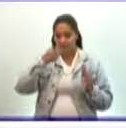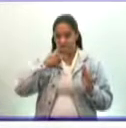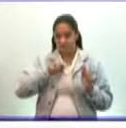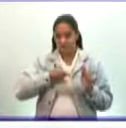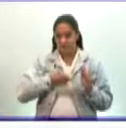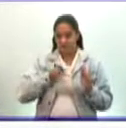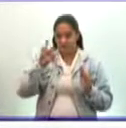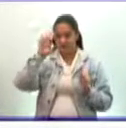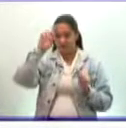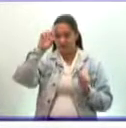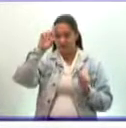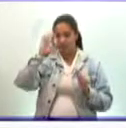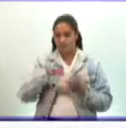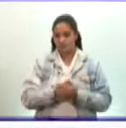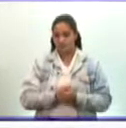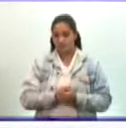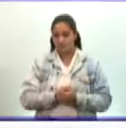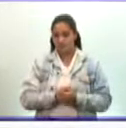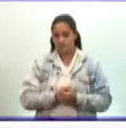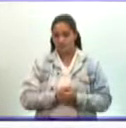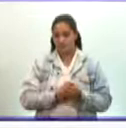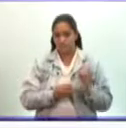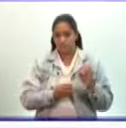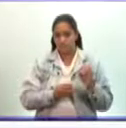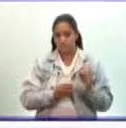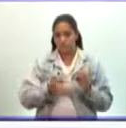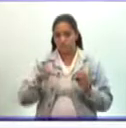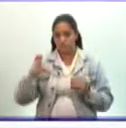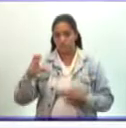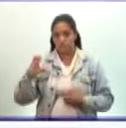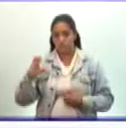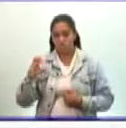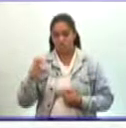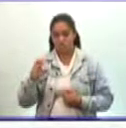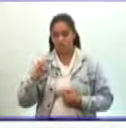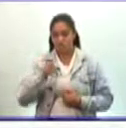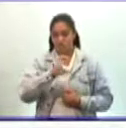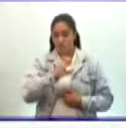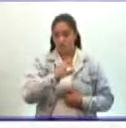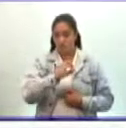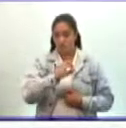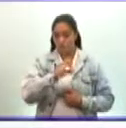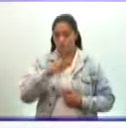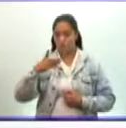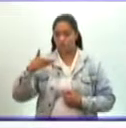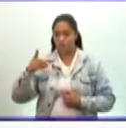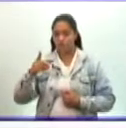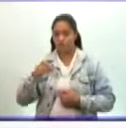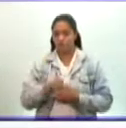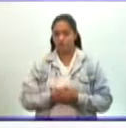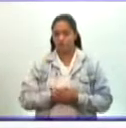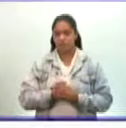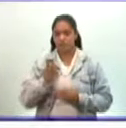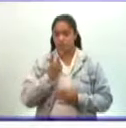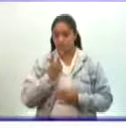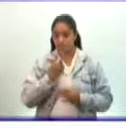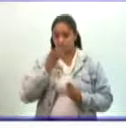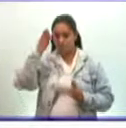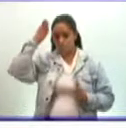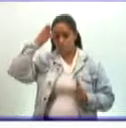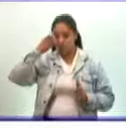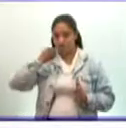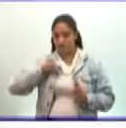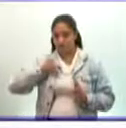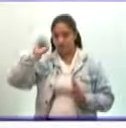del segmento OC y OD, por el origen y la segunda paralela, la